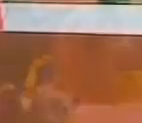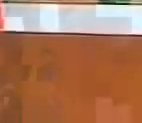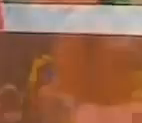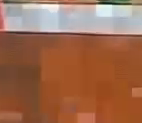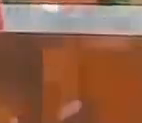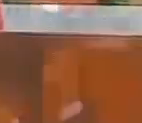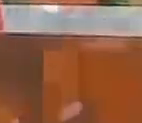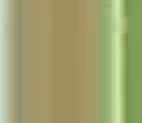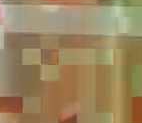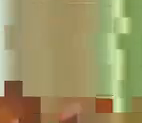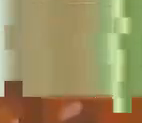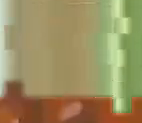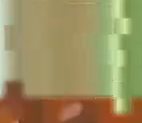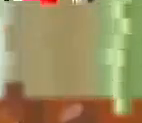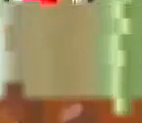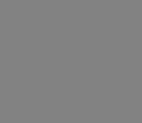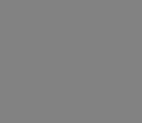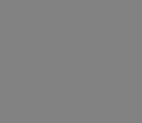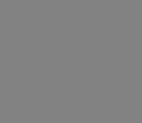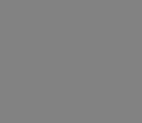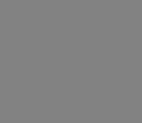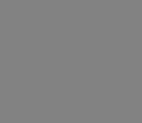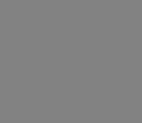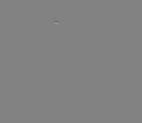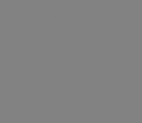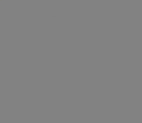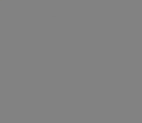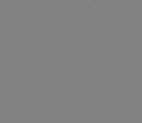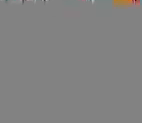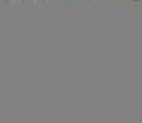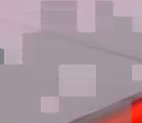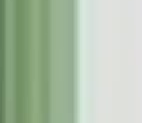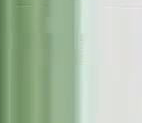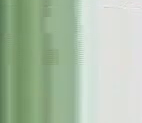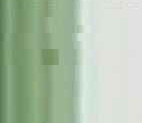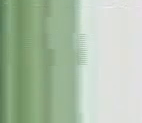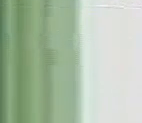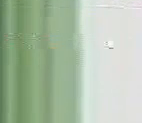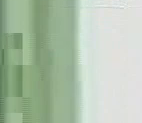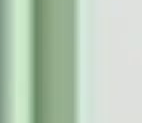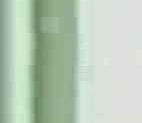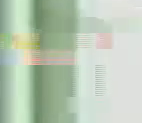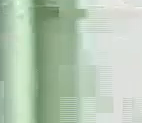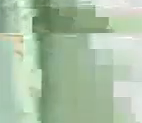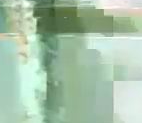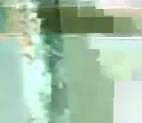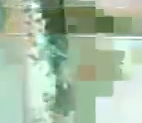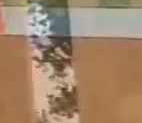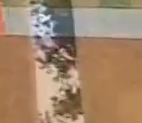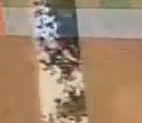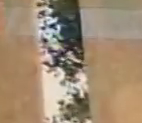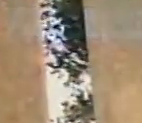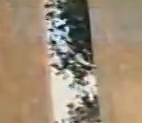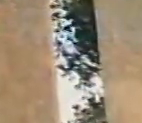de Francisco Miranda, que trajo esta bandera a